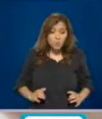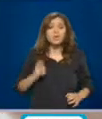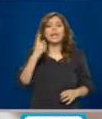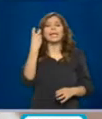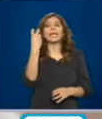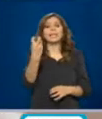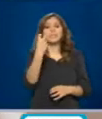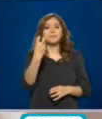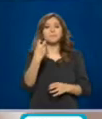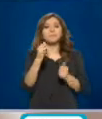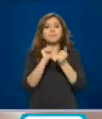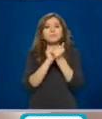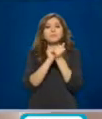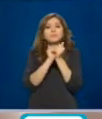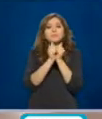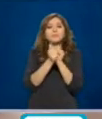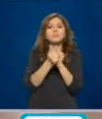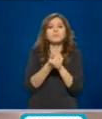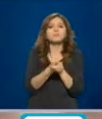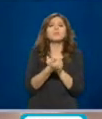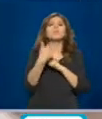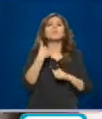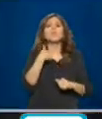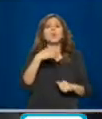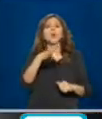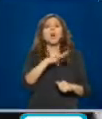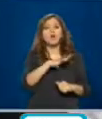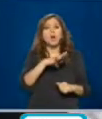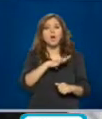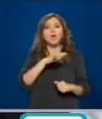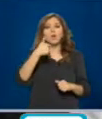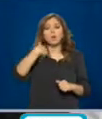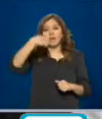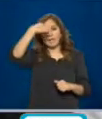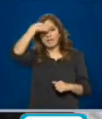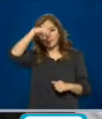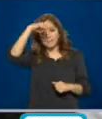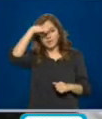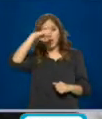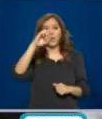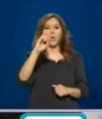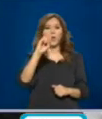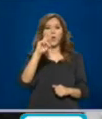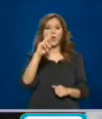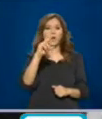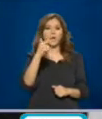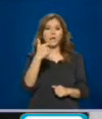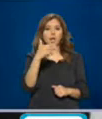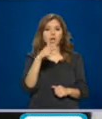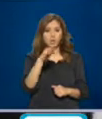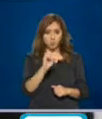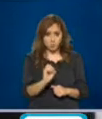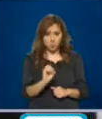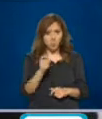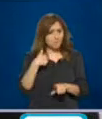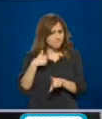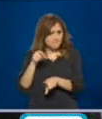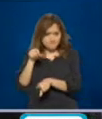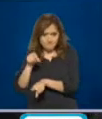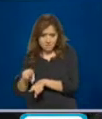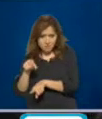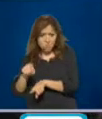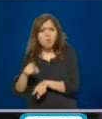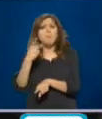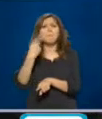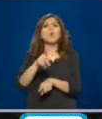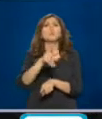nos hacen saber que estamos teniendo o experimentando un orgasmo. Entonces, el orgasmo es el mismo, pero lo podemos sentir de